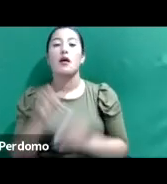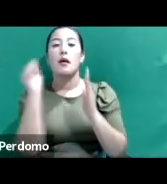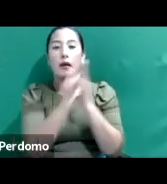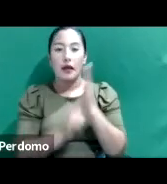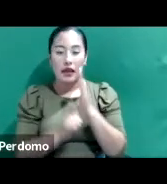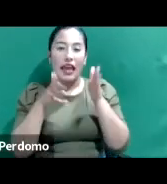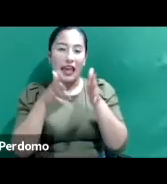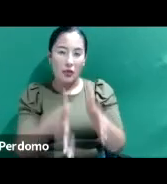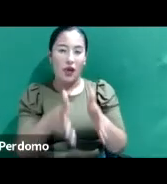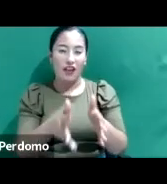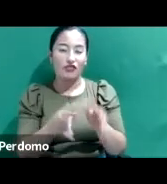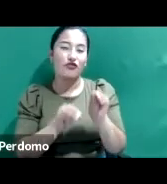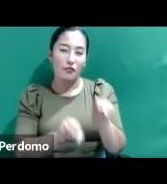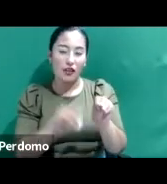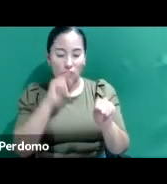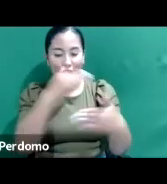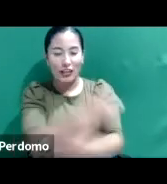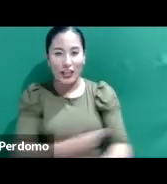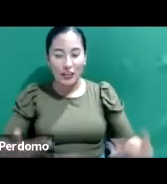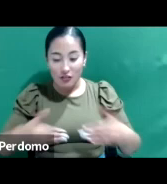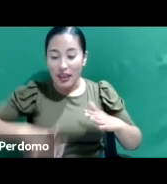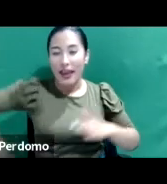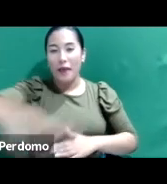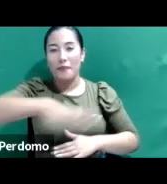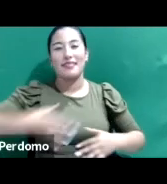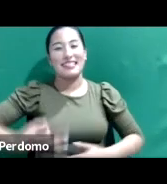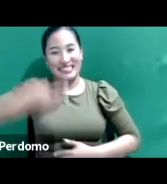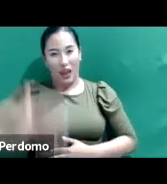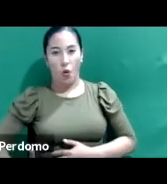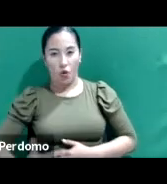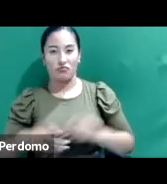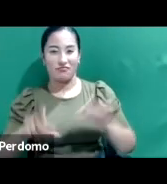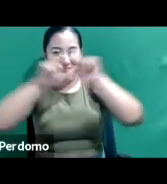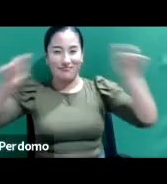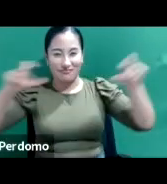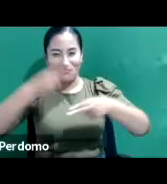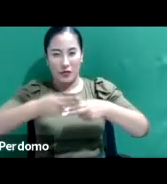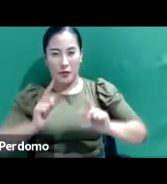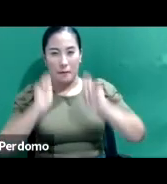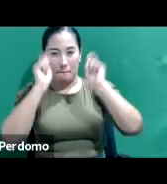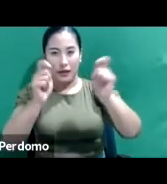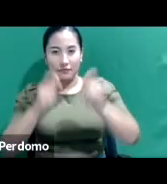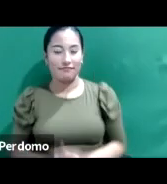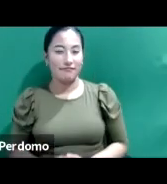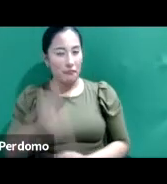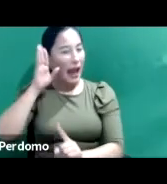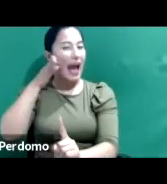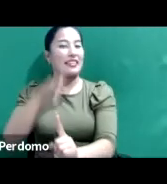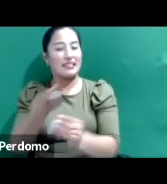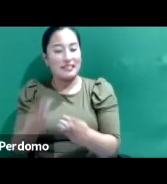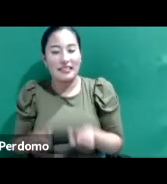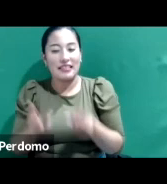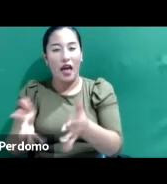en Ambientes Seguros, y que precisamente no importa si ellos tienen un niño que tiene una condición de discapacidad o no, va dirigido para padres.